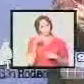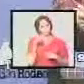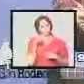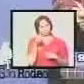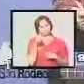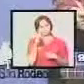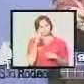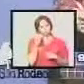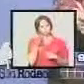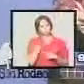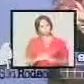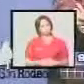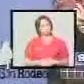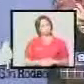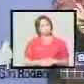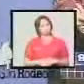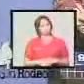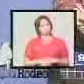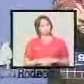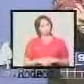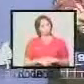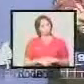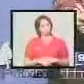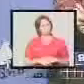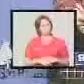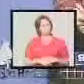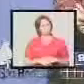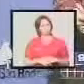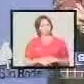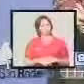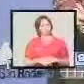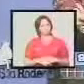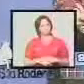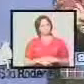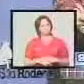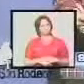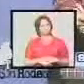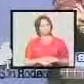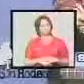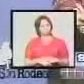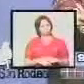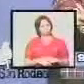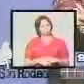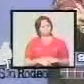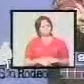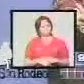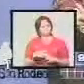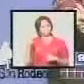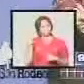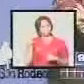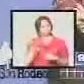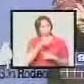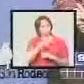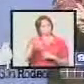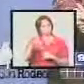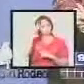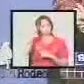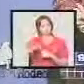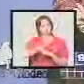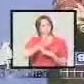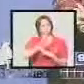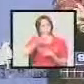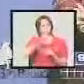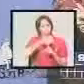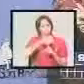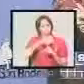porque yo fui allá, yo no soy directamente de Punta Arenas, yo soy canal de Punta Arenas. Fui al banco, a este banco,